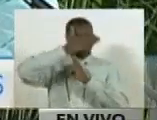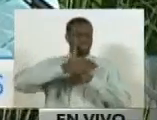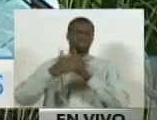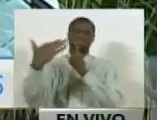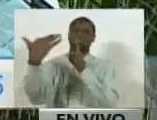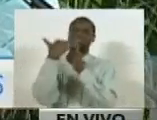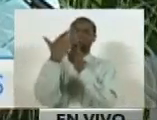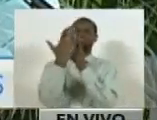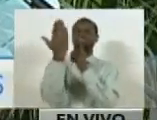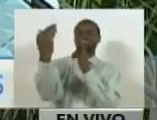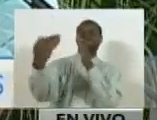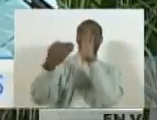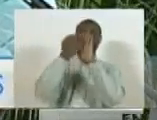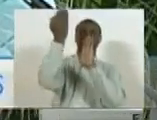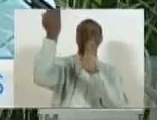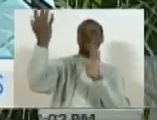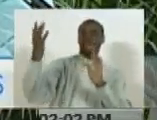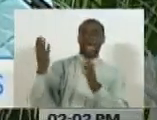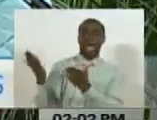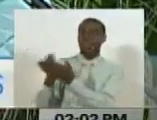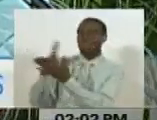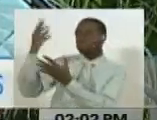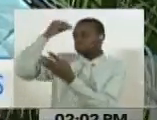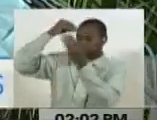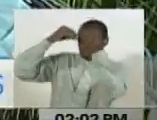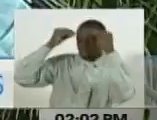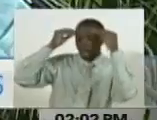espiritual, psicológica, frente